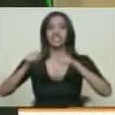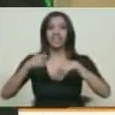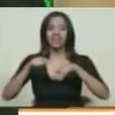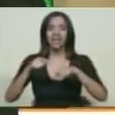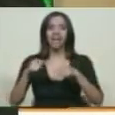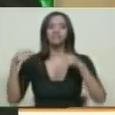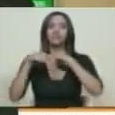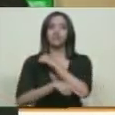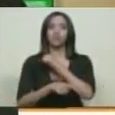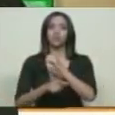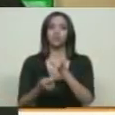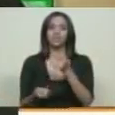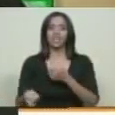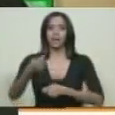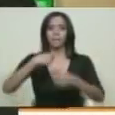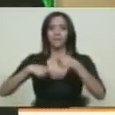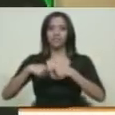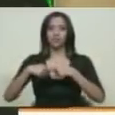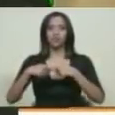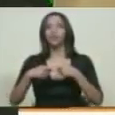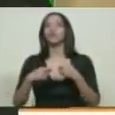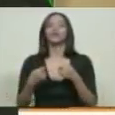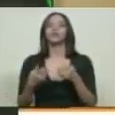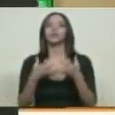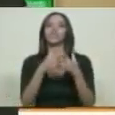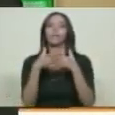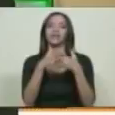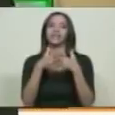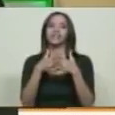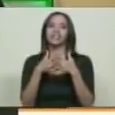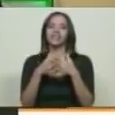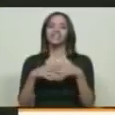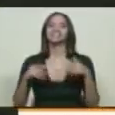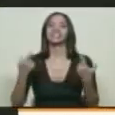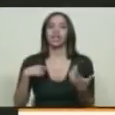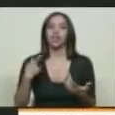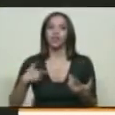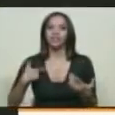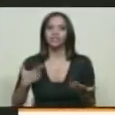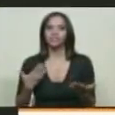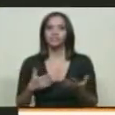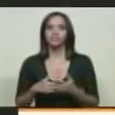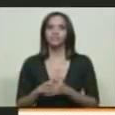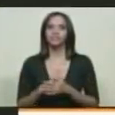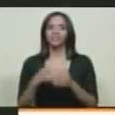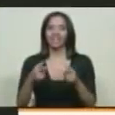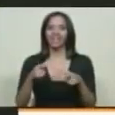inversión norteamericanos, que a la vez, en cuanto tienen